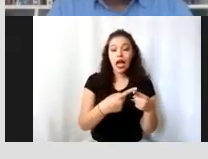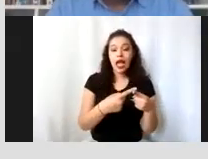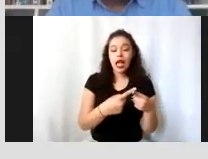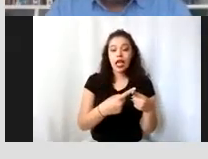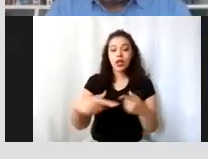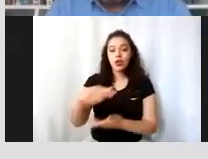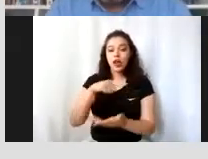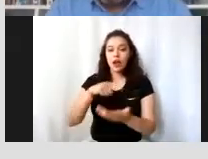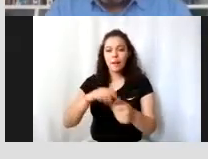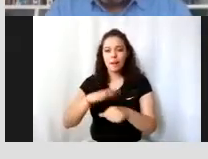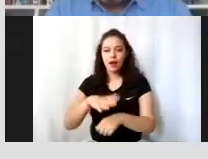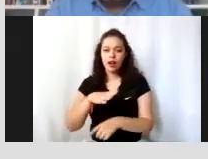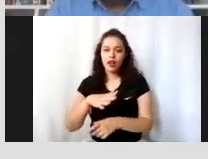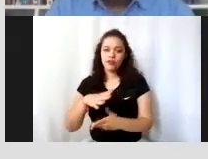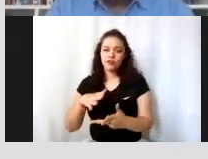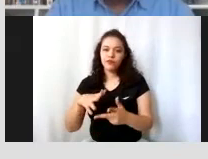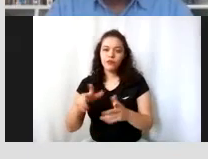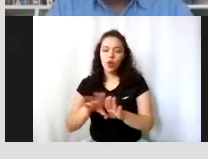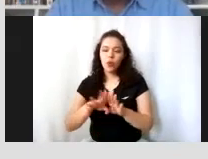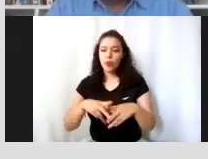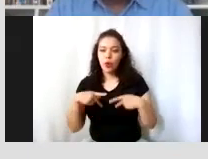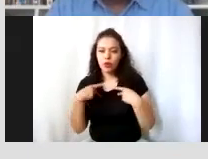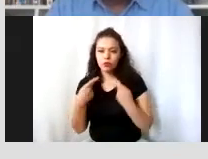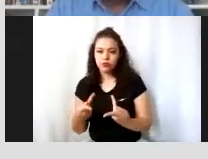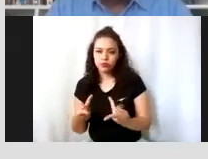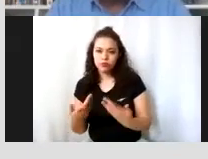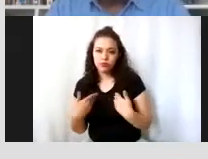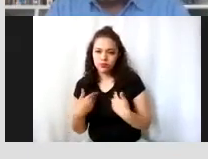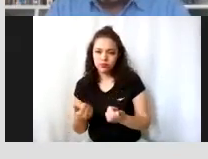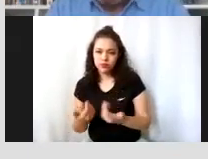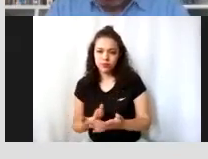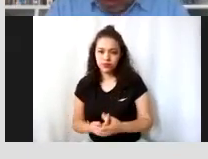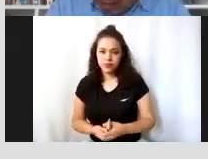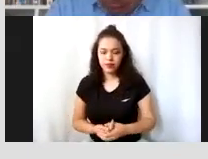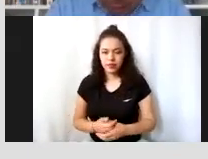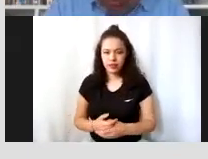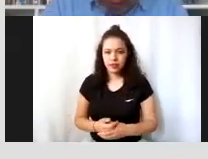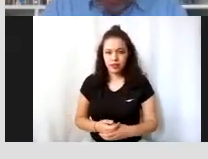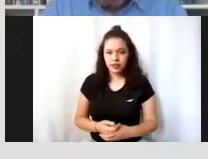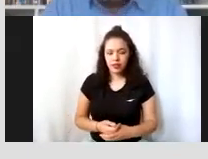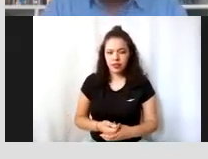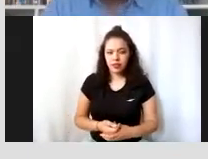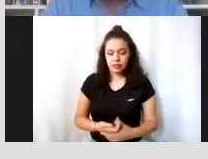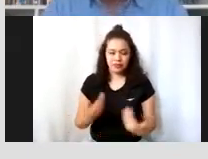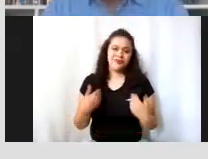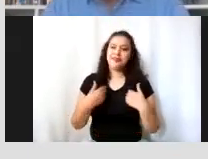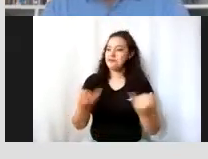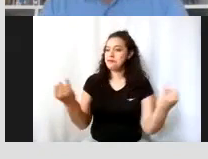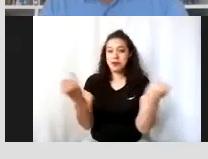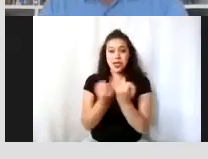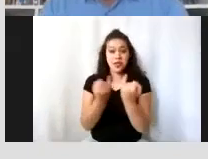vulnerables. Entonces, yo así lo entiendo. Y yo lo entiendo exactamente igual que